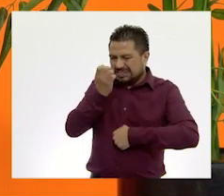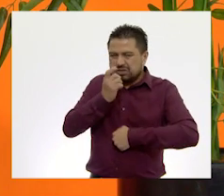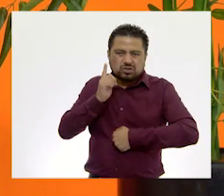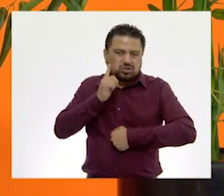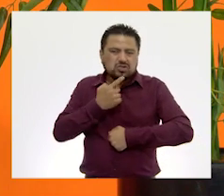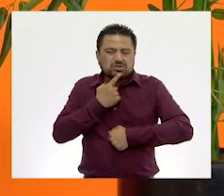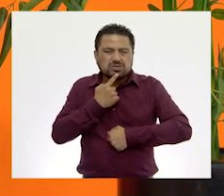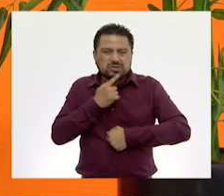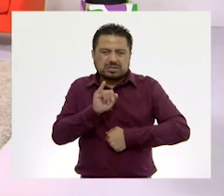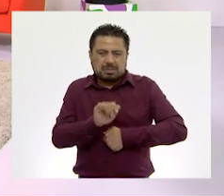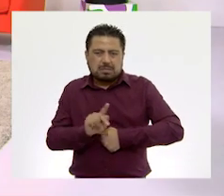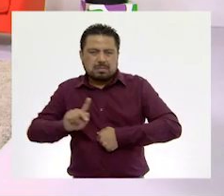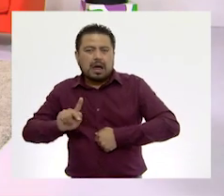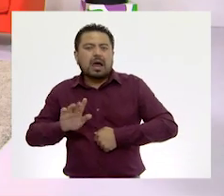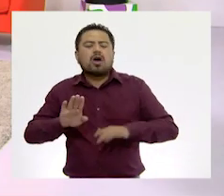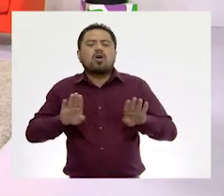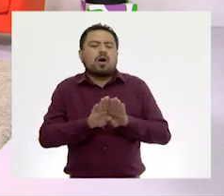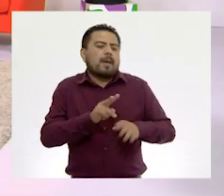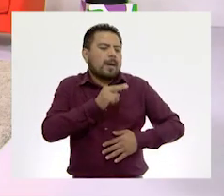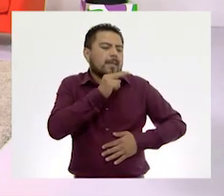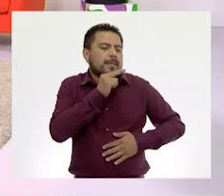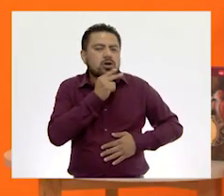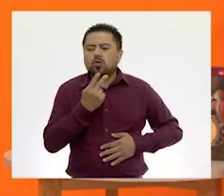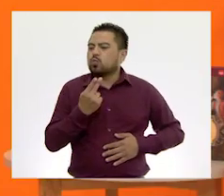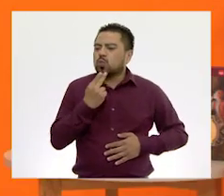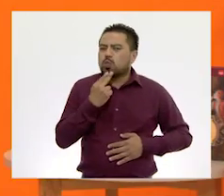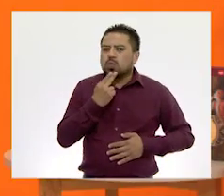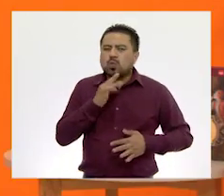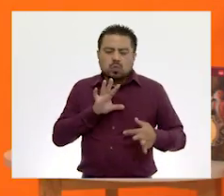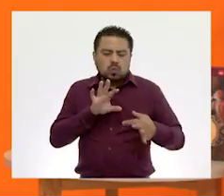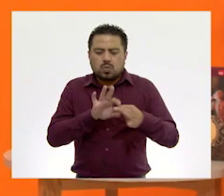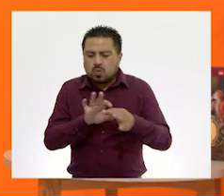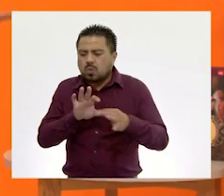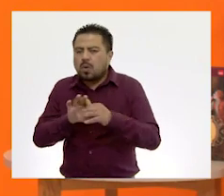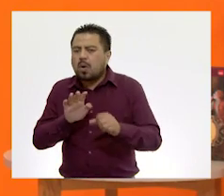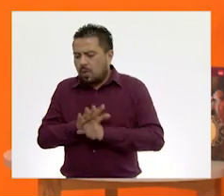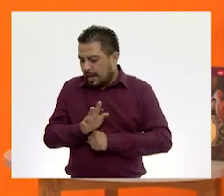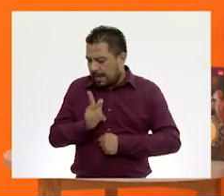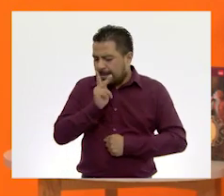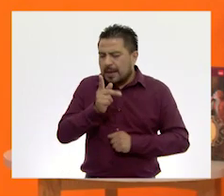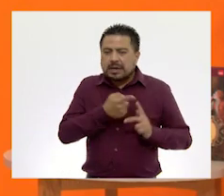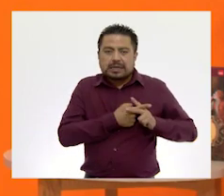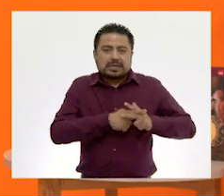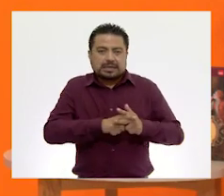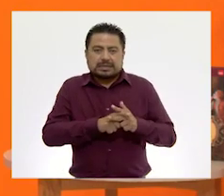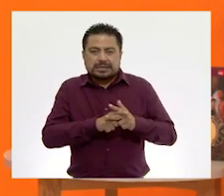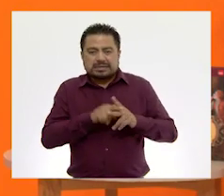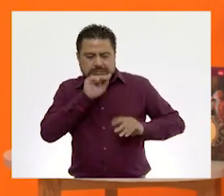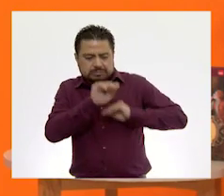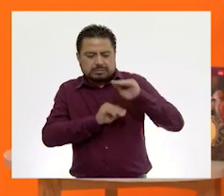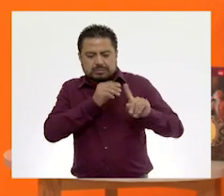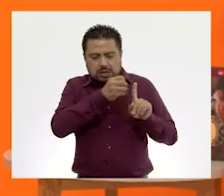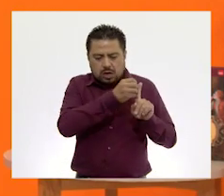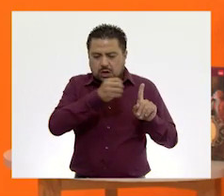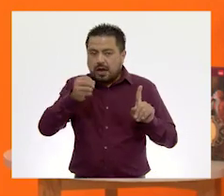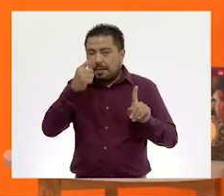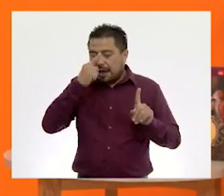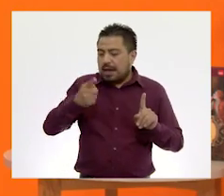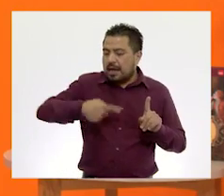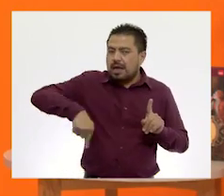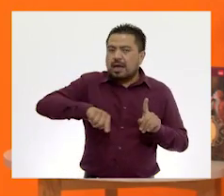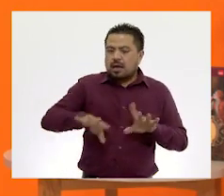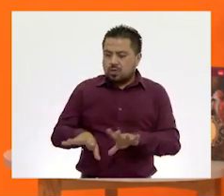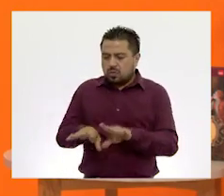qué tipos de verbos estamos utilizando, cuáles nexos, con qué palabras comienzan ciertos enunciados, para que ellos se los